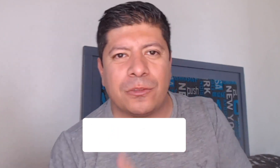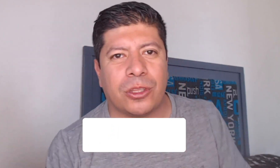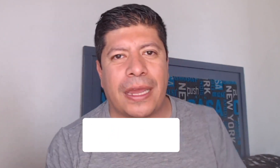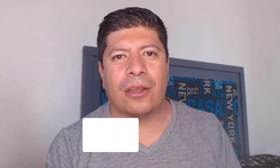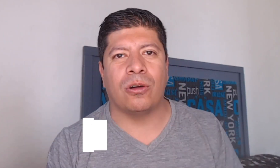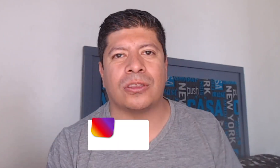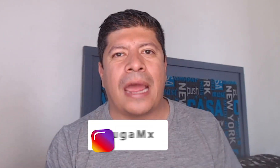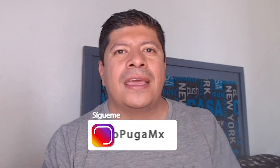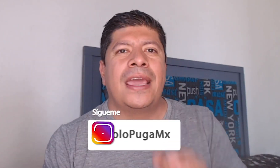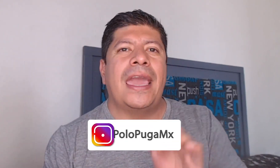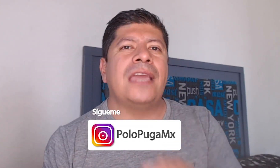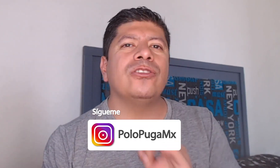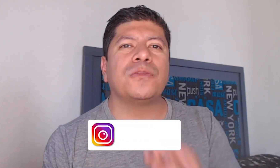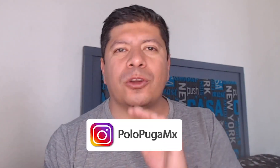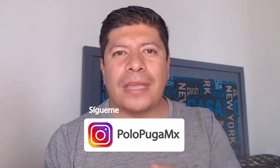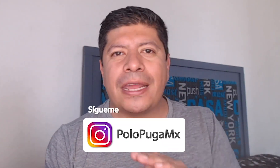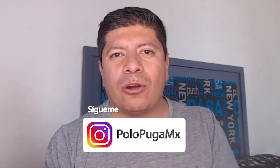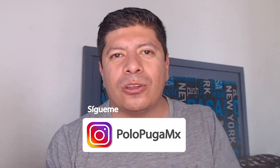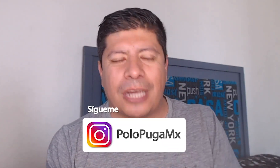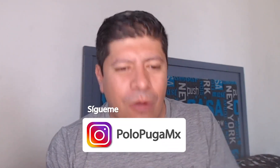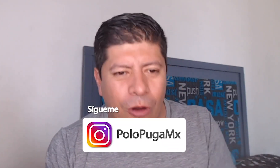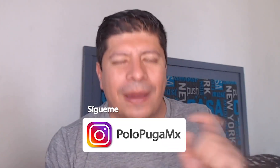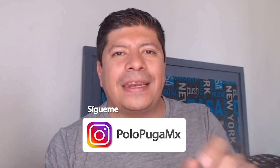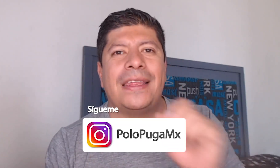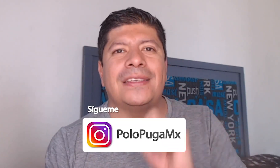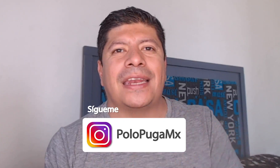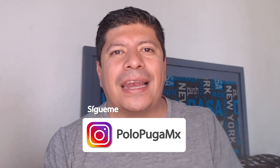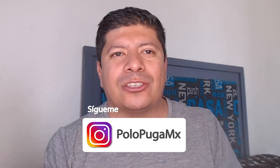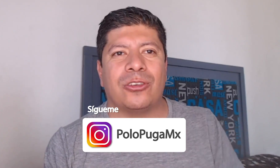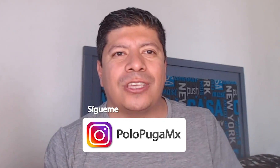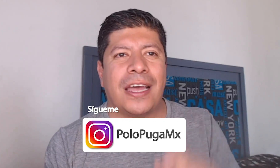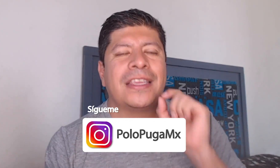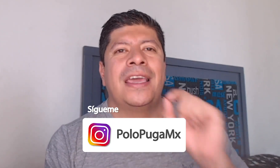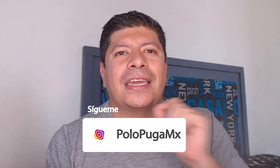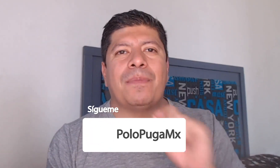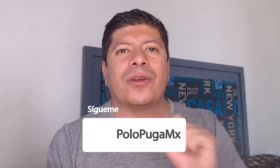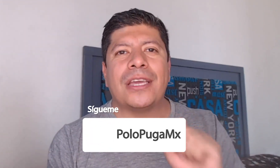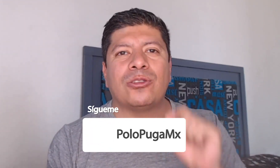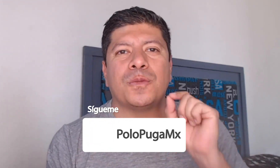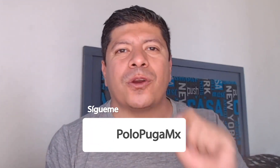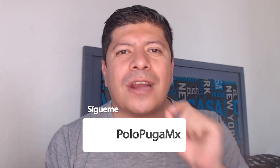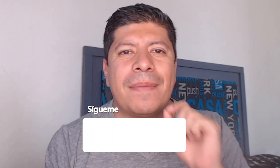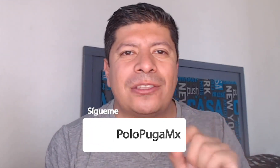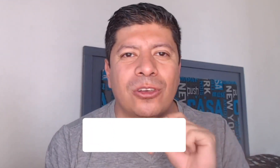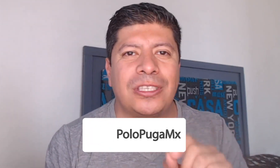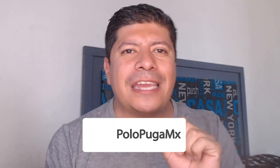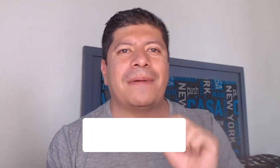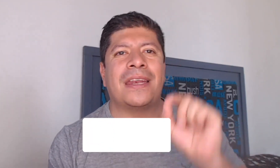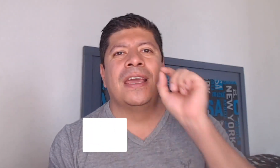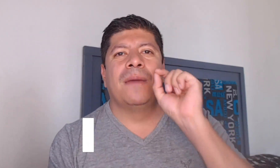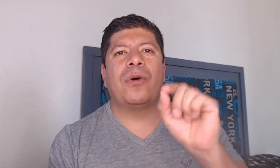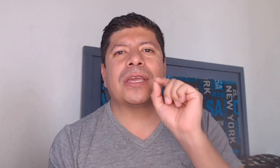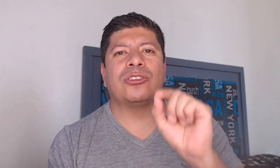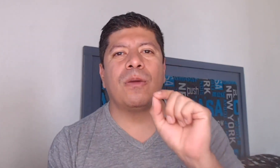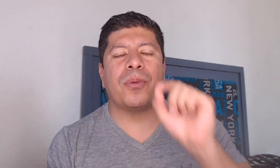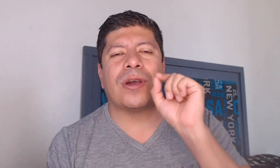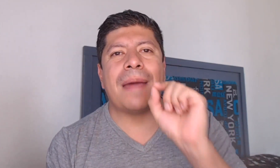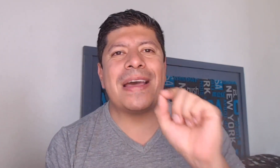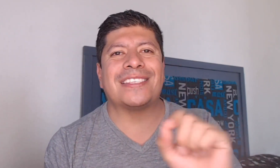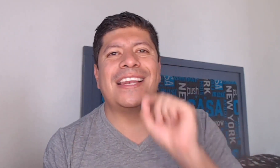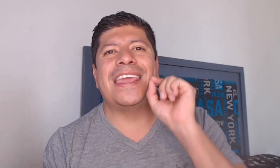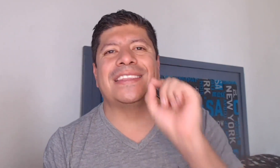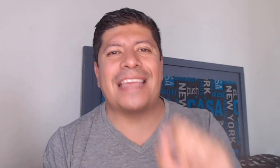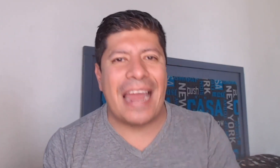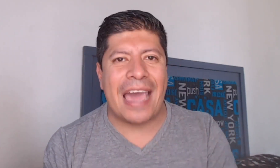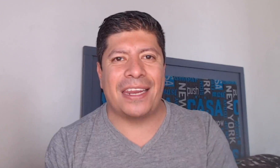nada más votar en contra. Ellos votan en contra y luego van y le dicen a la sociedad que porque estos programas no sirven, porque son